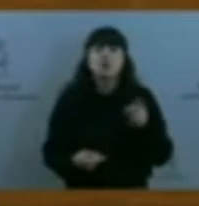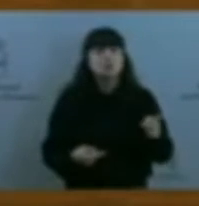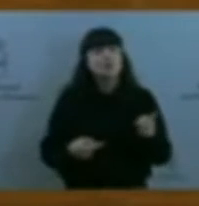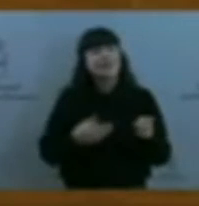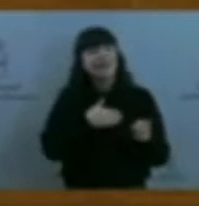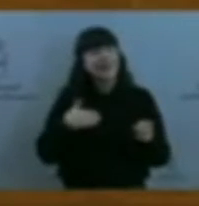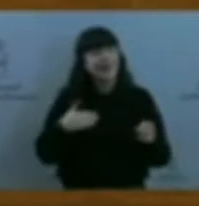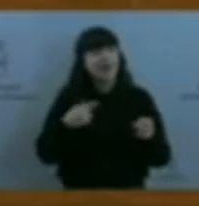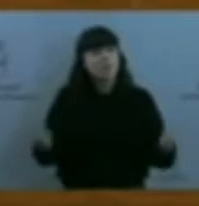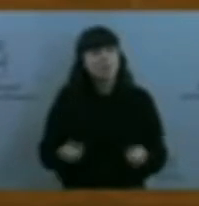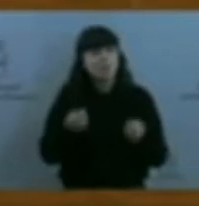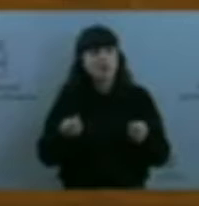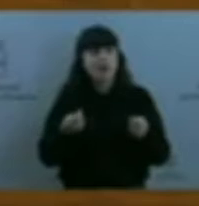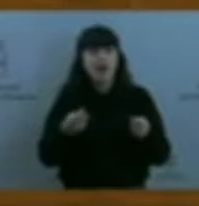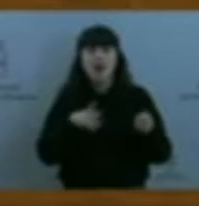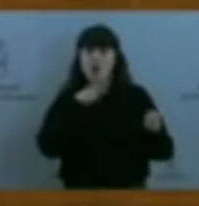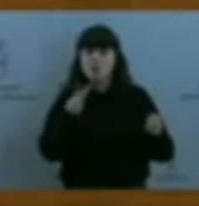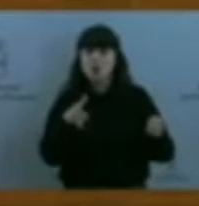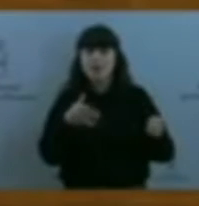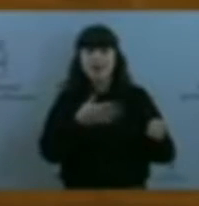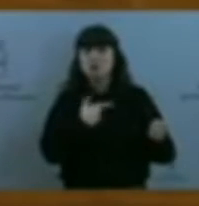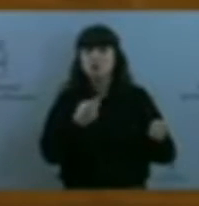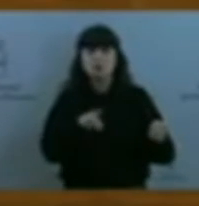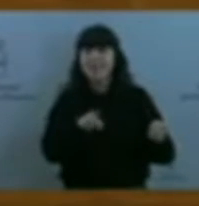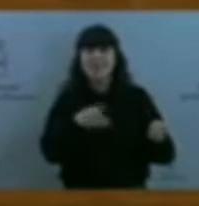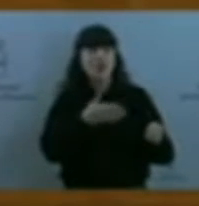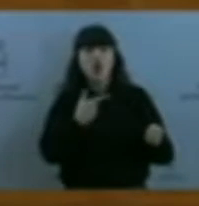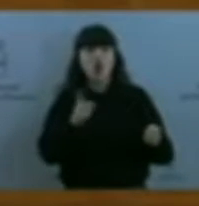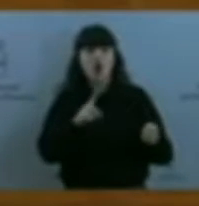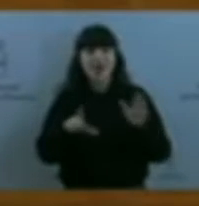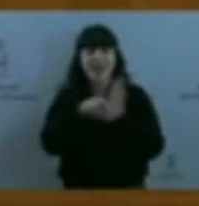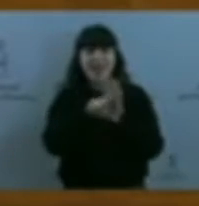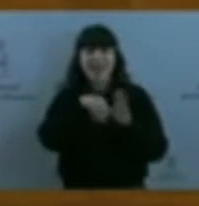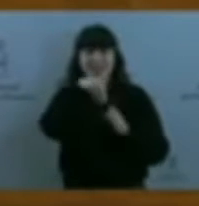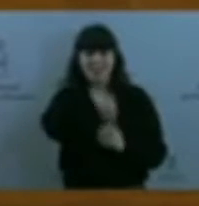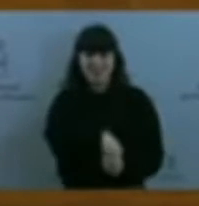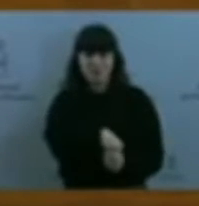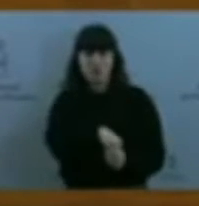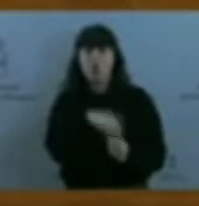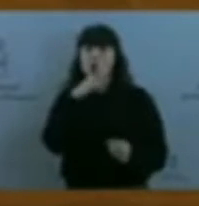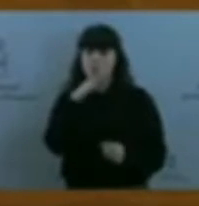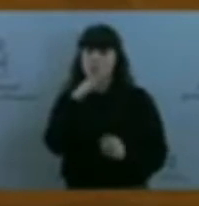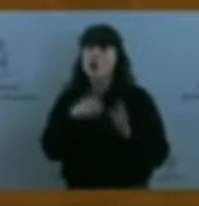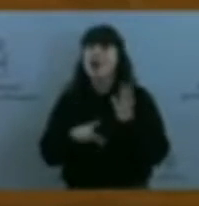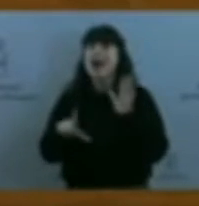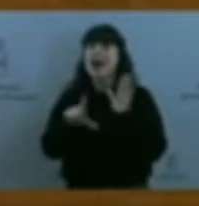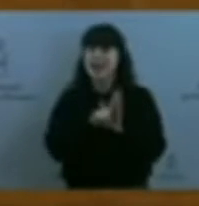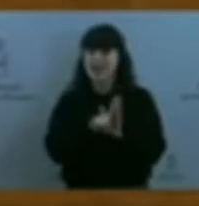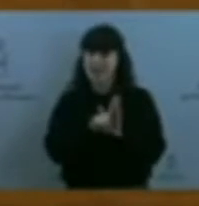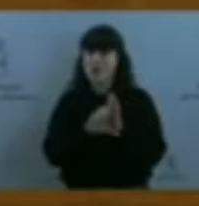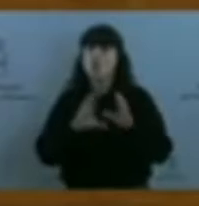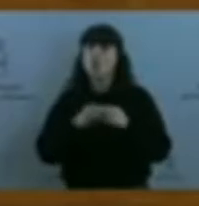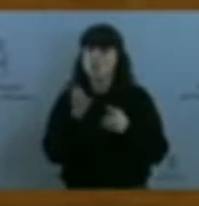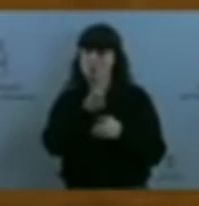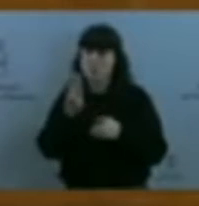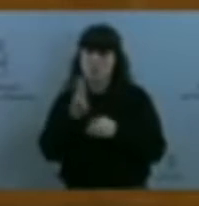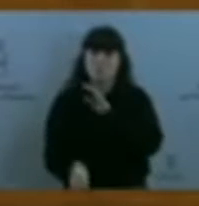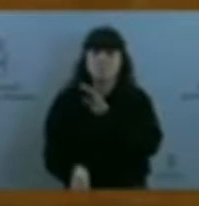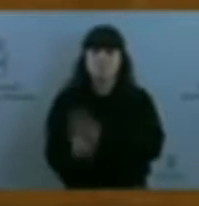ley. ¿Por qué razón? Porque la ley la había propuesto el Partido Popular. La única razón